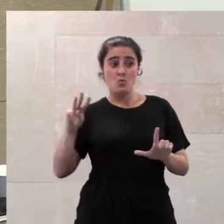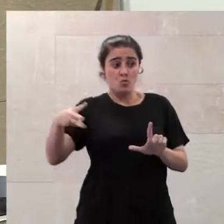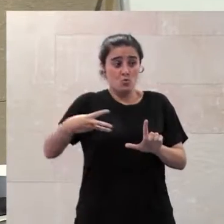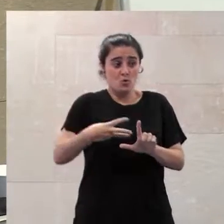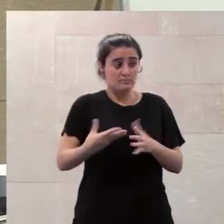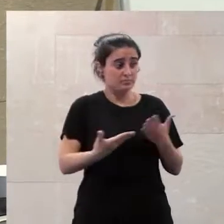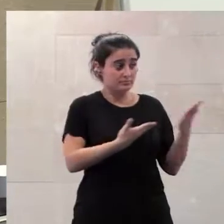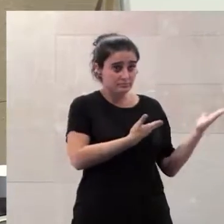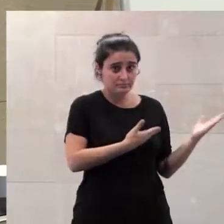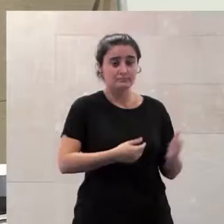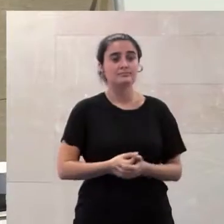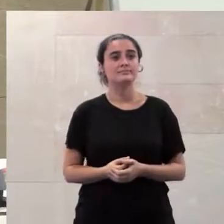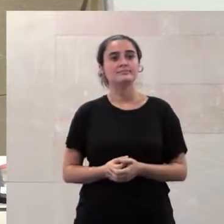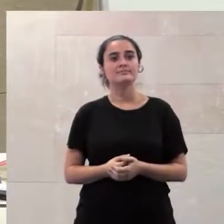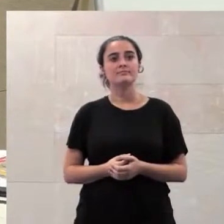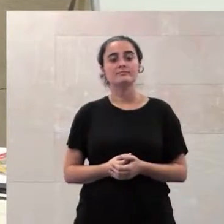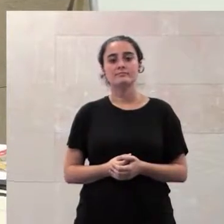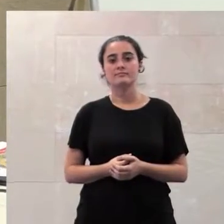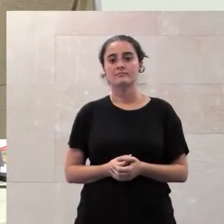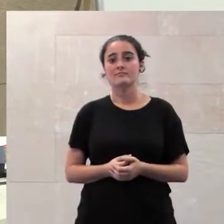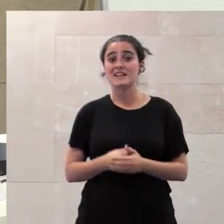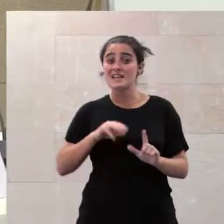bueno, en esta página web